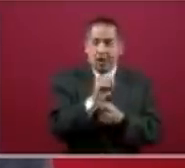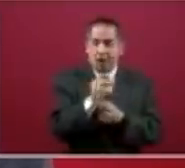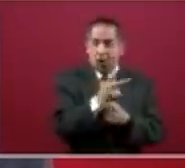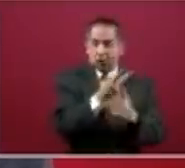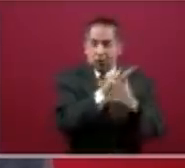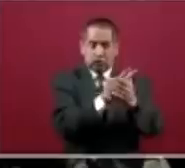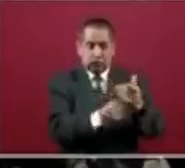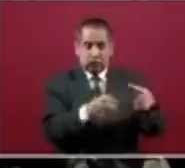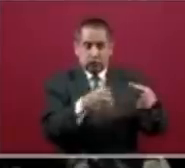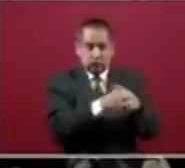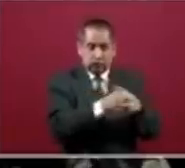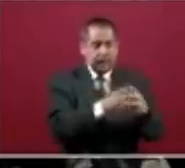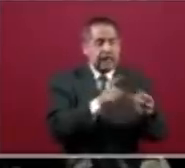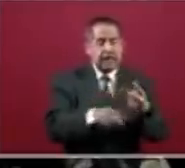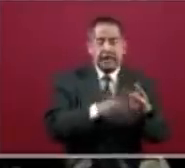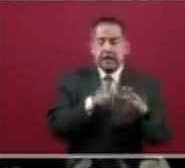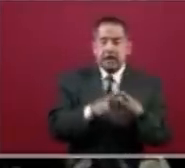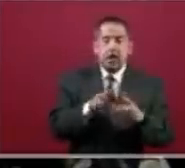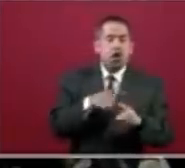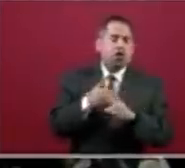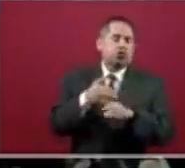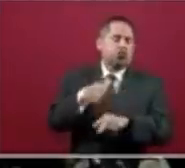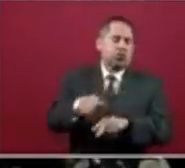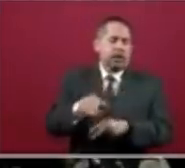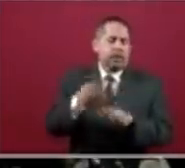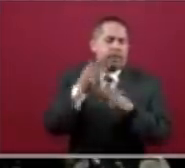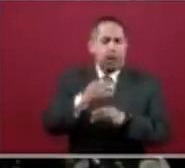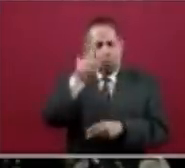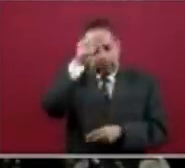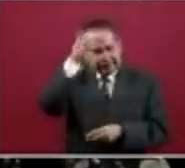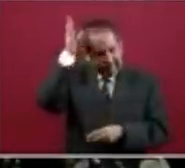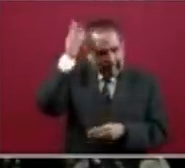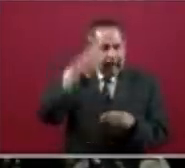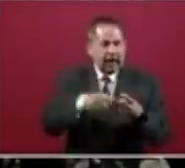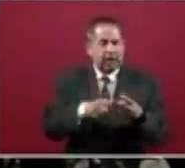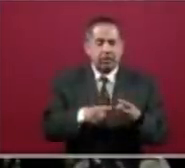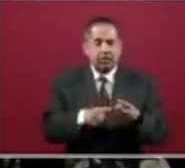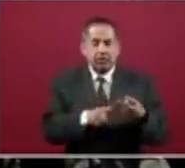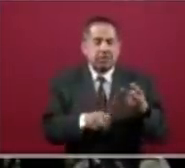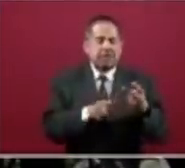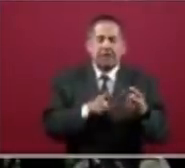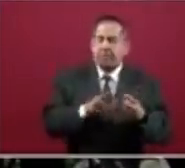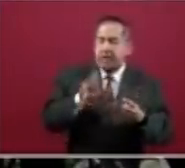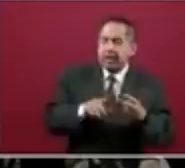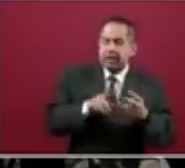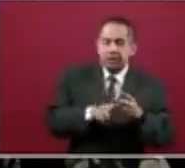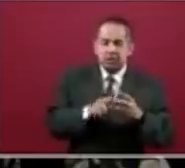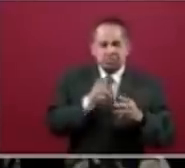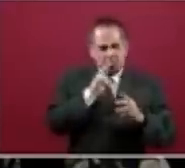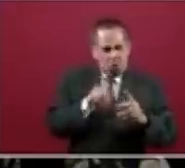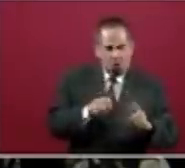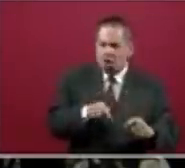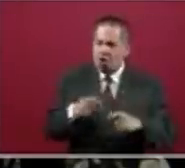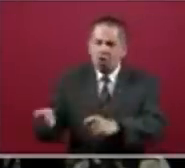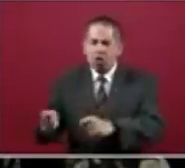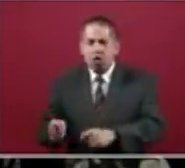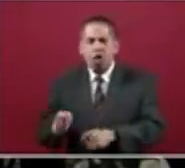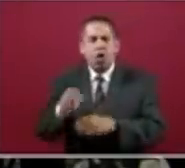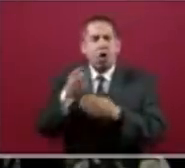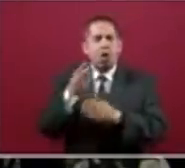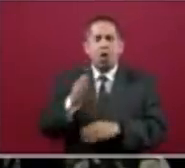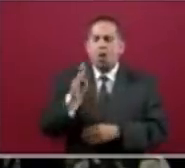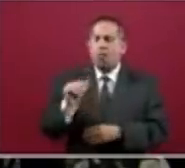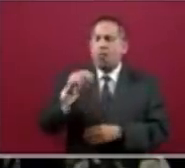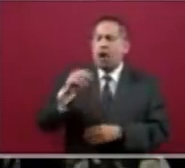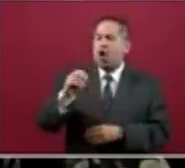crítica al Banco Azteca, e incluso le dio como un banderazo a favor a Bancomer, que debería, según ella,